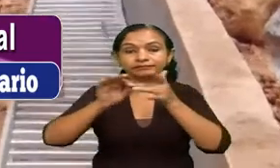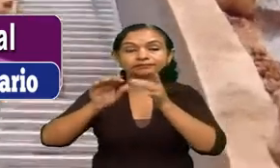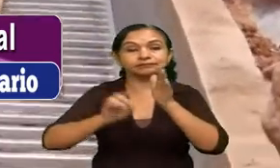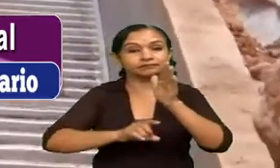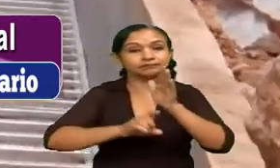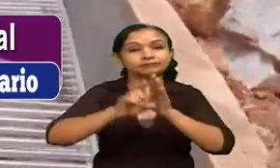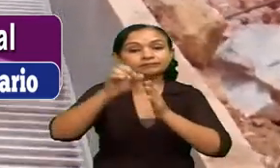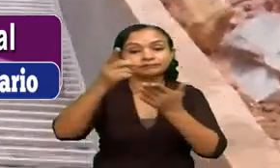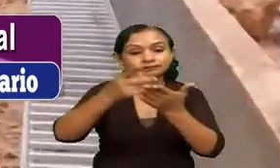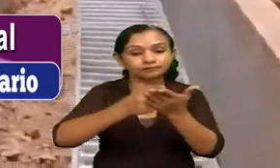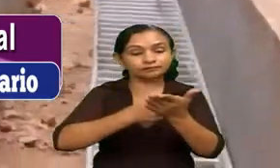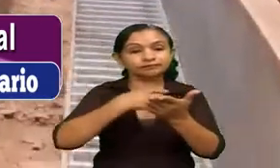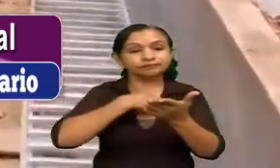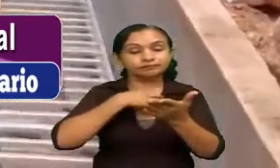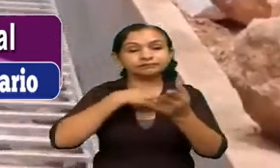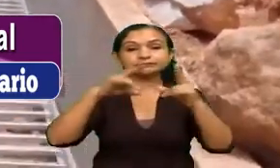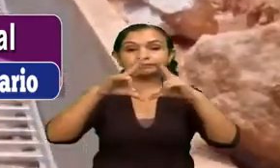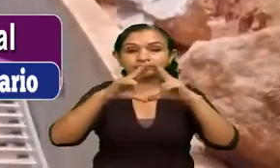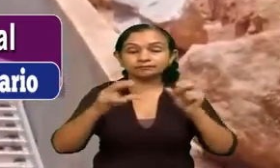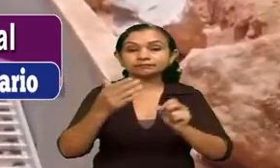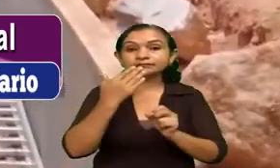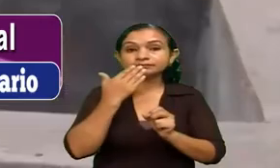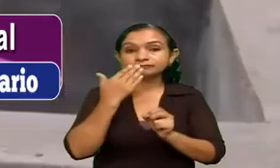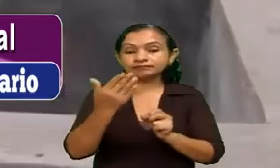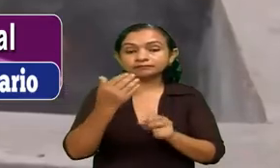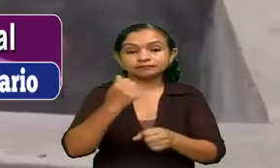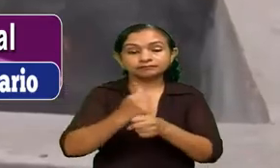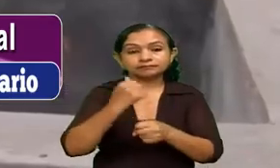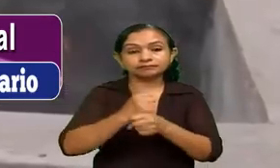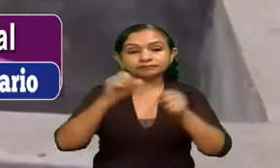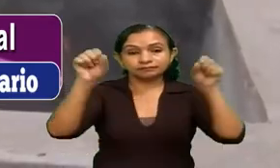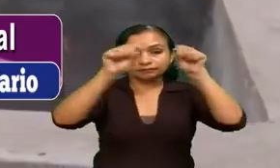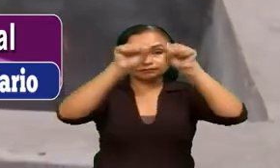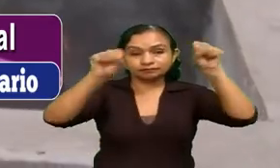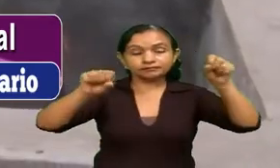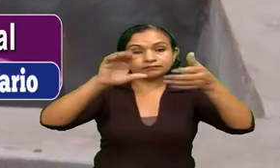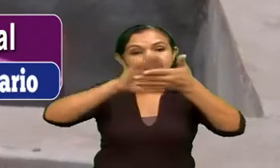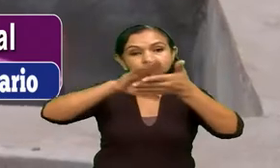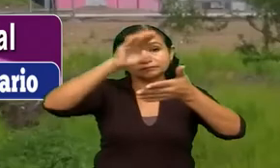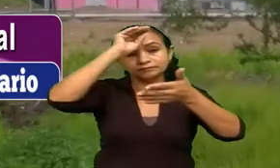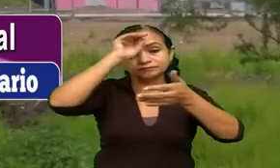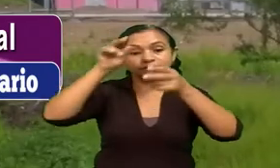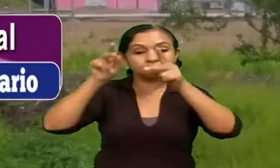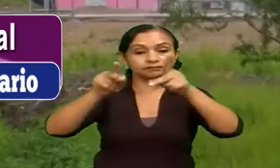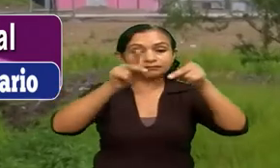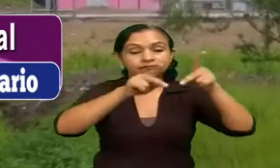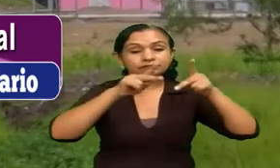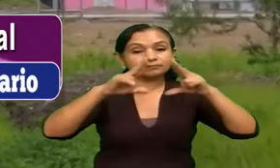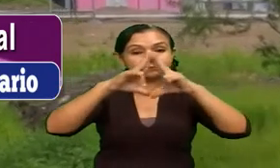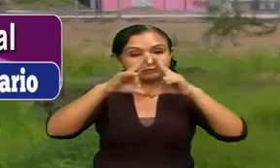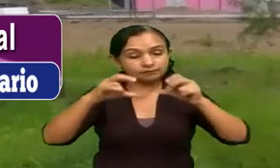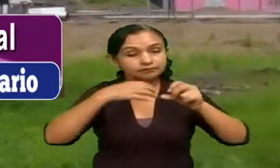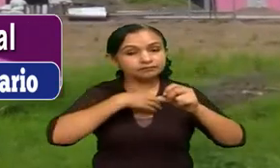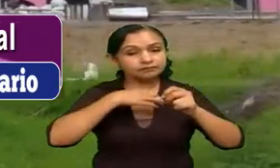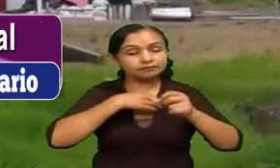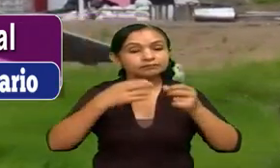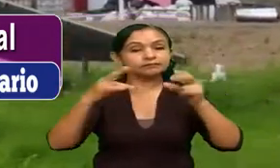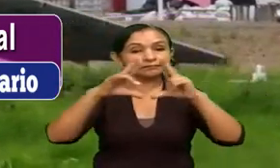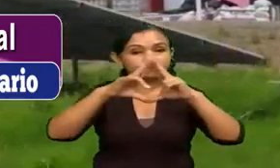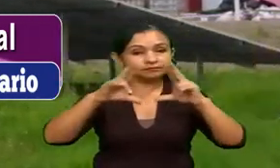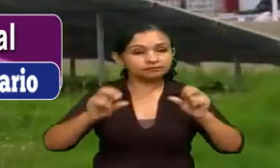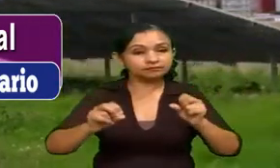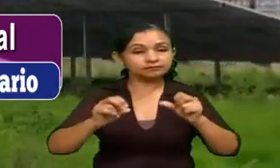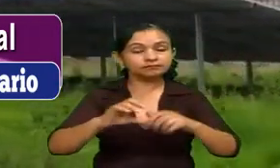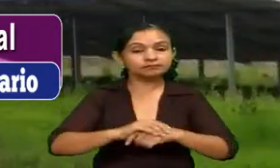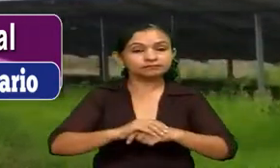desarrollamos proyectos. Entonces es un gran logro, ¿verdad? La capacitación que ha permitido con esas obras tan importantes, que